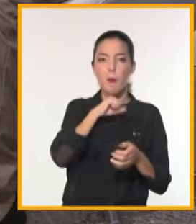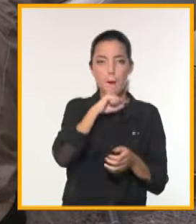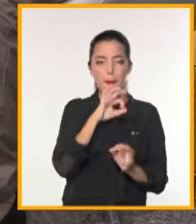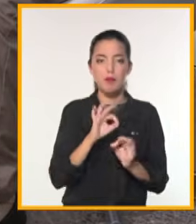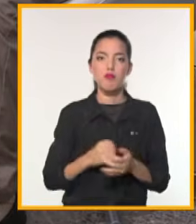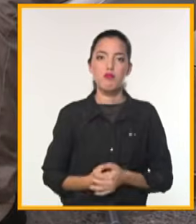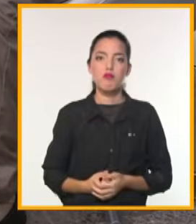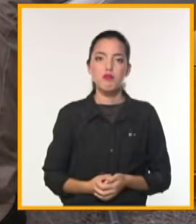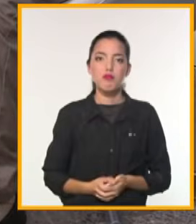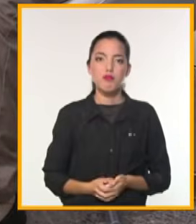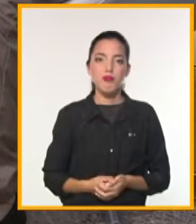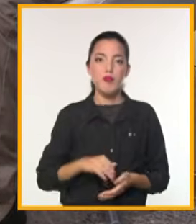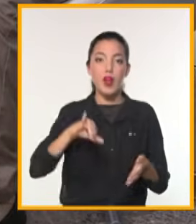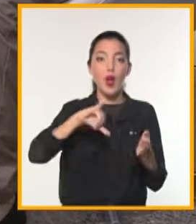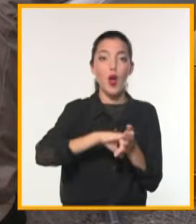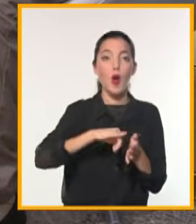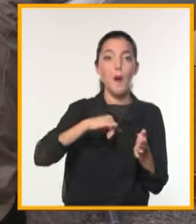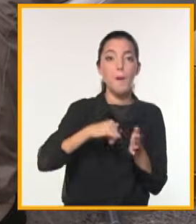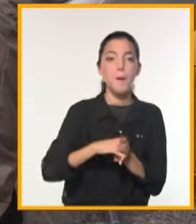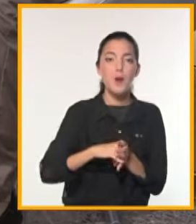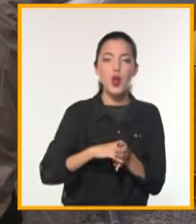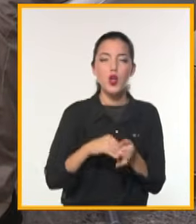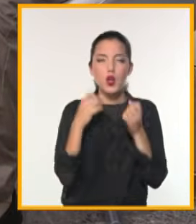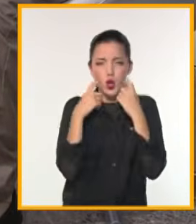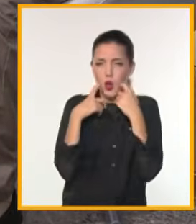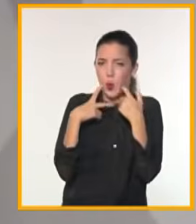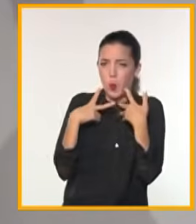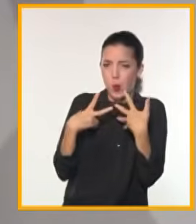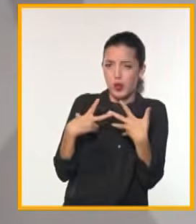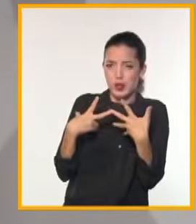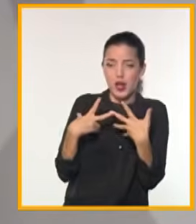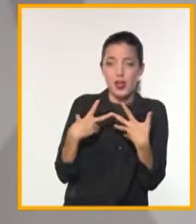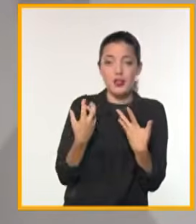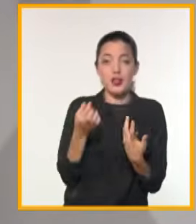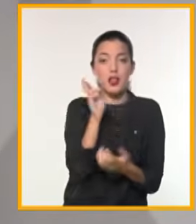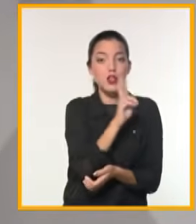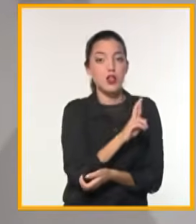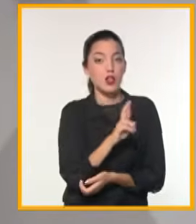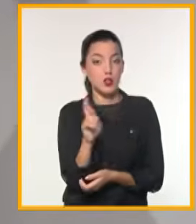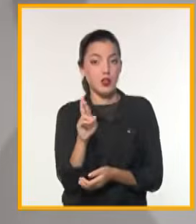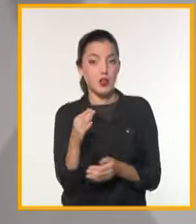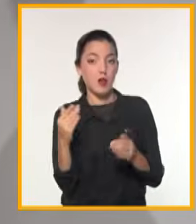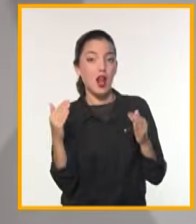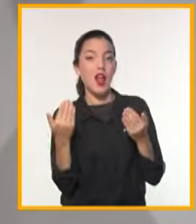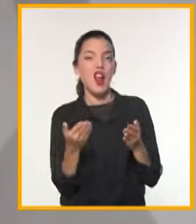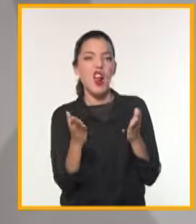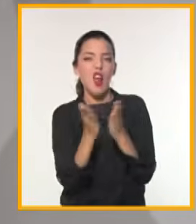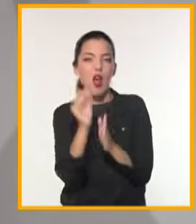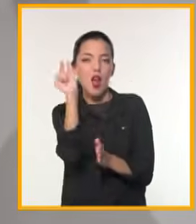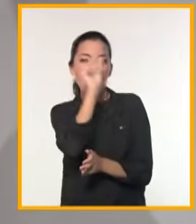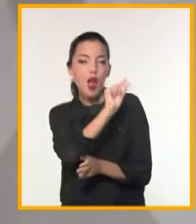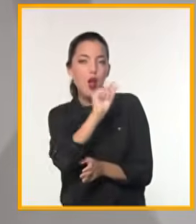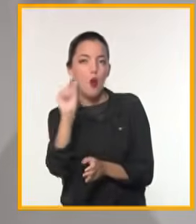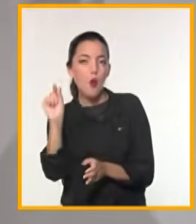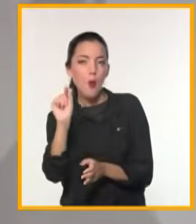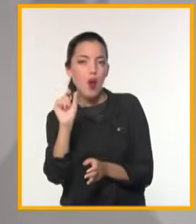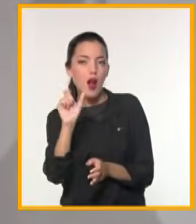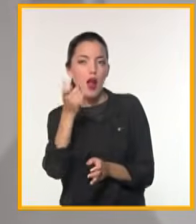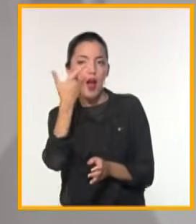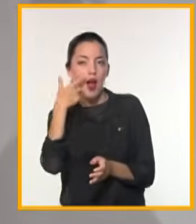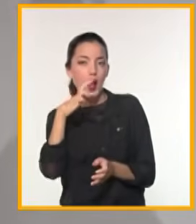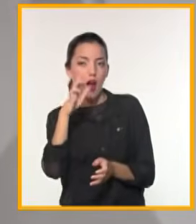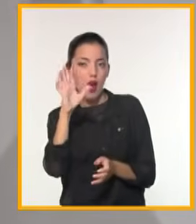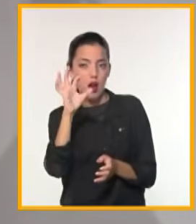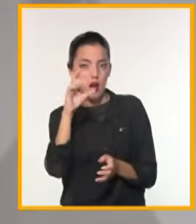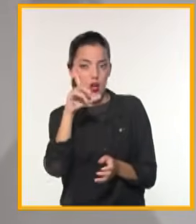más productivos que tuvo la revolución en sus inicios, que es la Escuela Carlos Marx, que trajo alumnos de todo el país, Así mismo. que hoy son